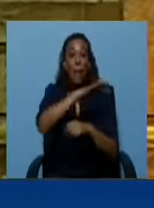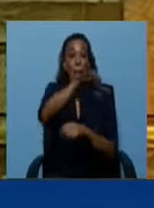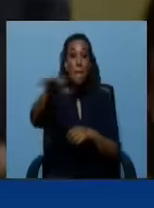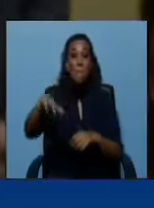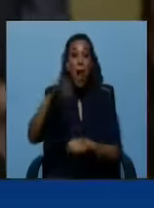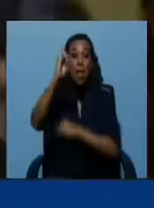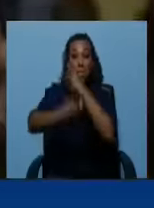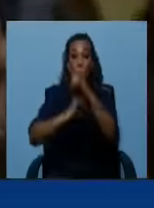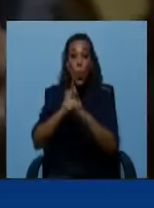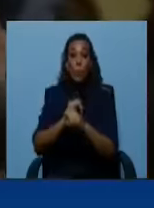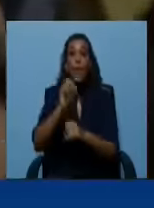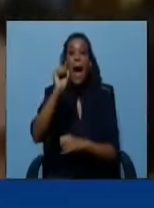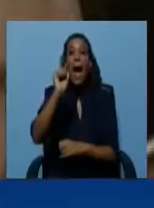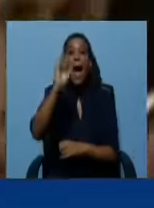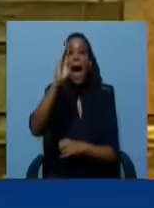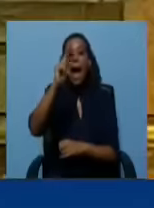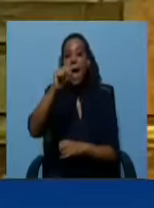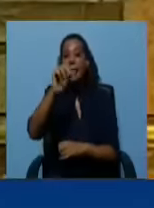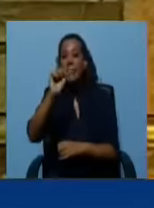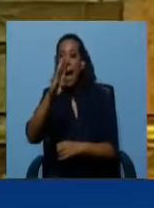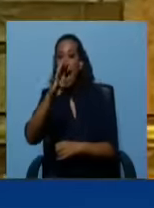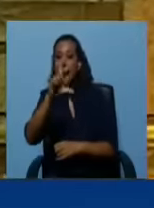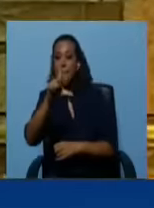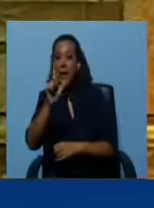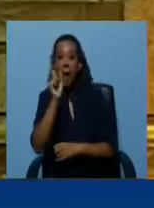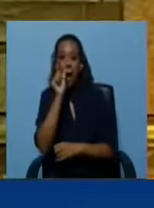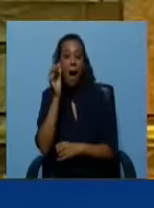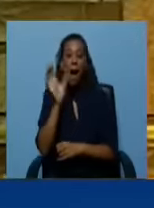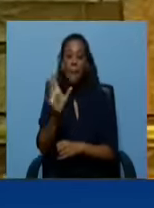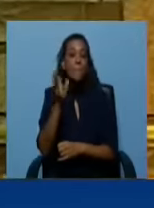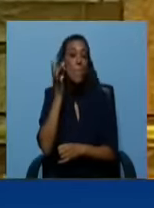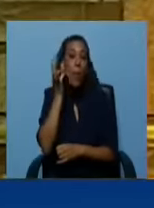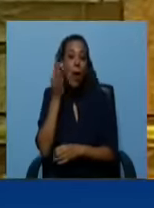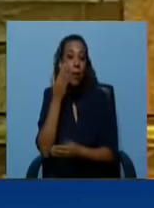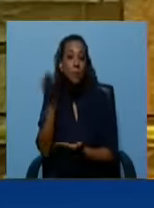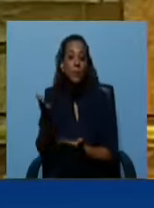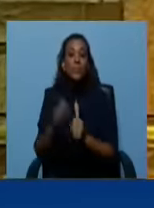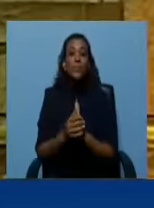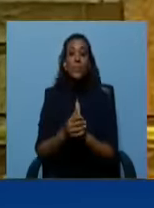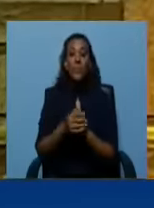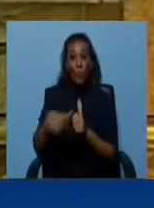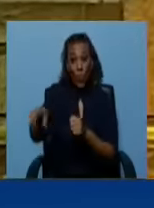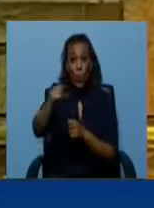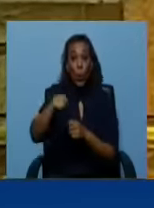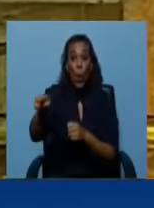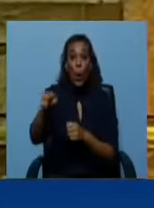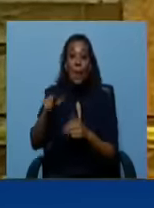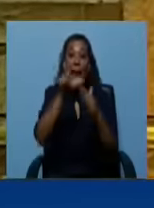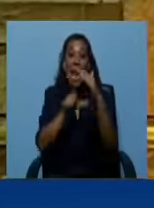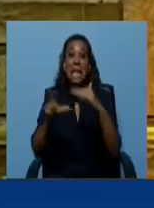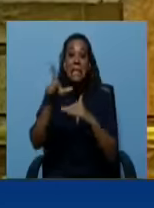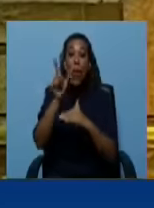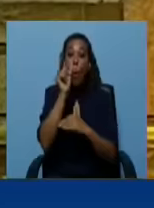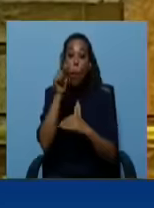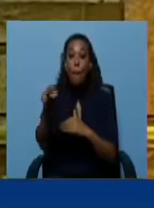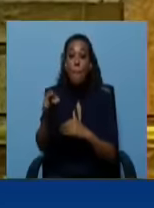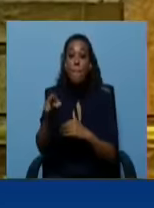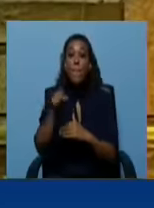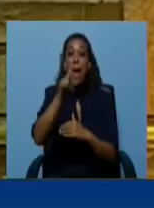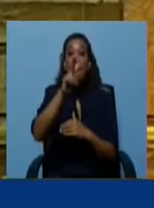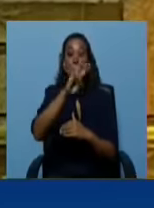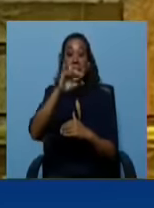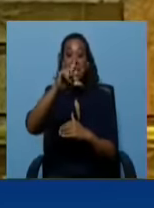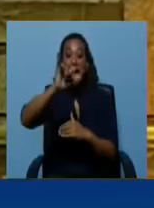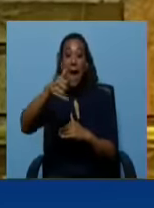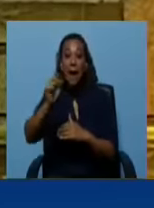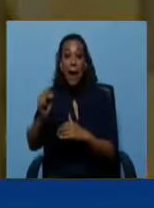Anabel Pereira, bienvenida, de el licenciado Luis Villegas, ministro de